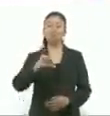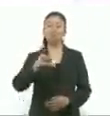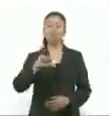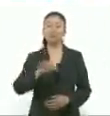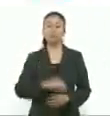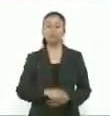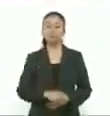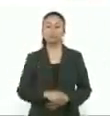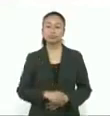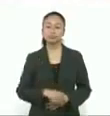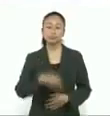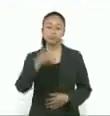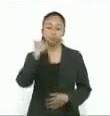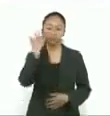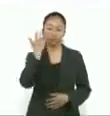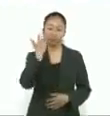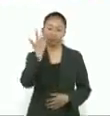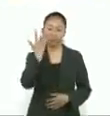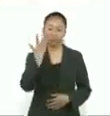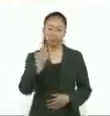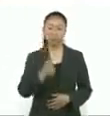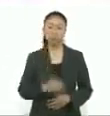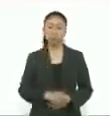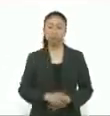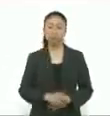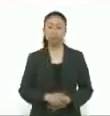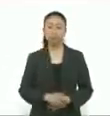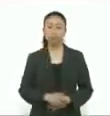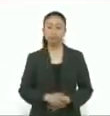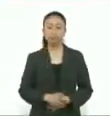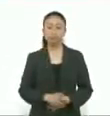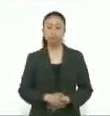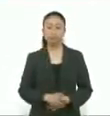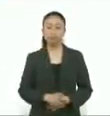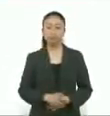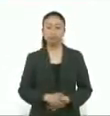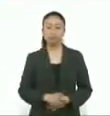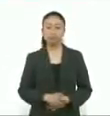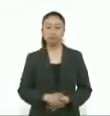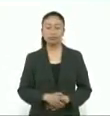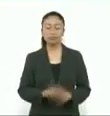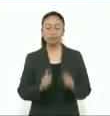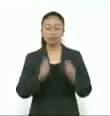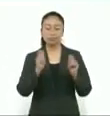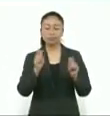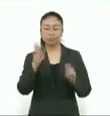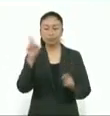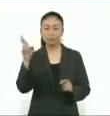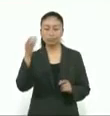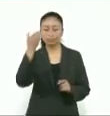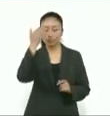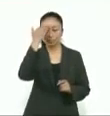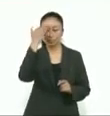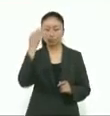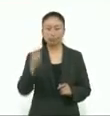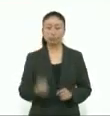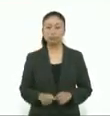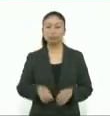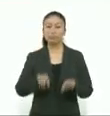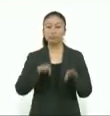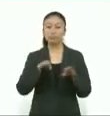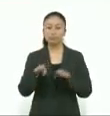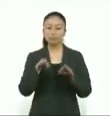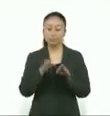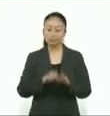queremos ofrecer un reconocimiento a la labor primordial